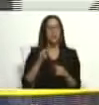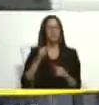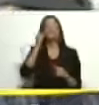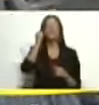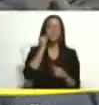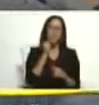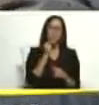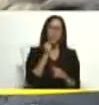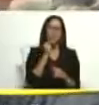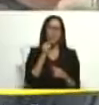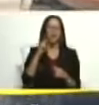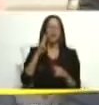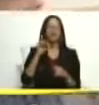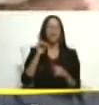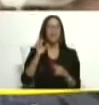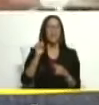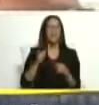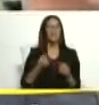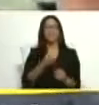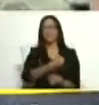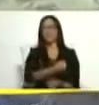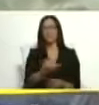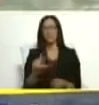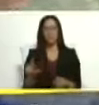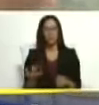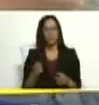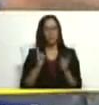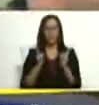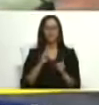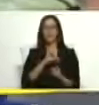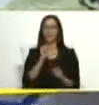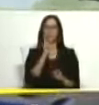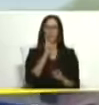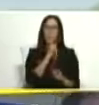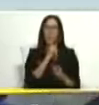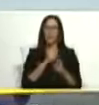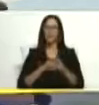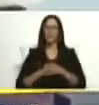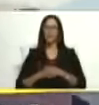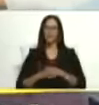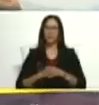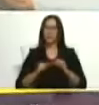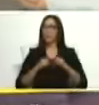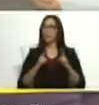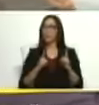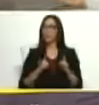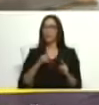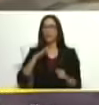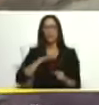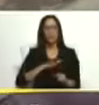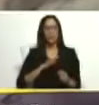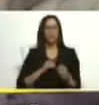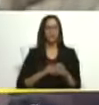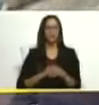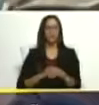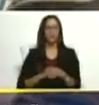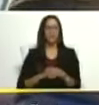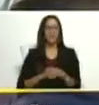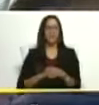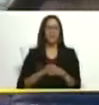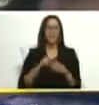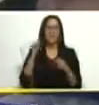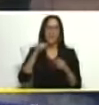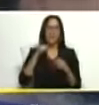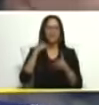Sucre, de Urdaneta y de tantos otros que a veces no nombramos, pero que estuvieron en esa epopeya y están